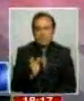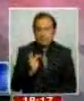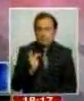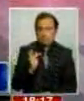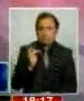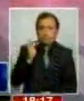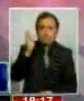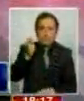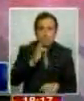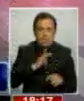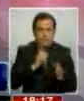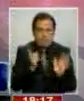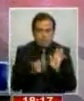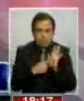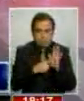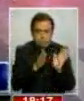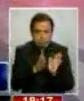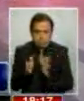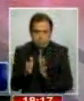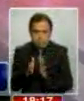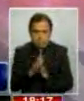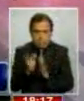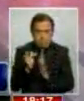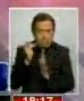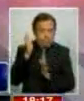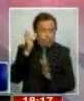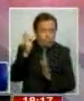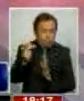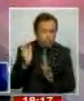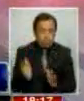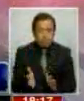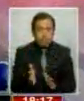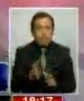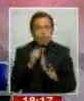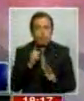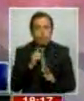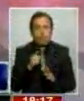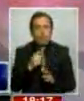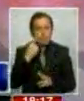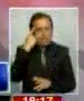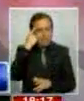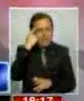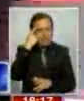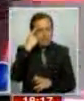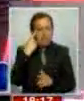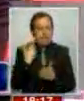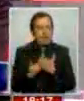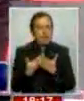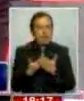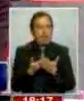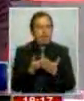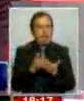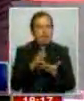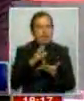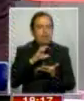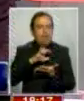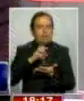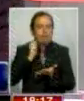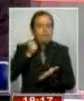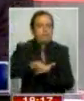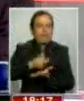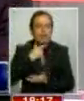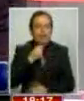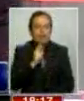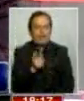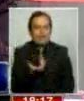Porque en la administración tributaria es que cuando tú difieres al infinito, equivalente, elusión. ¿Cuándo uno podría pensar de que algo se